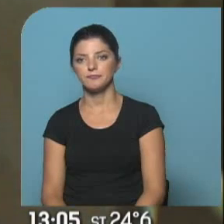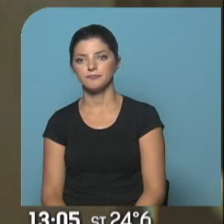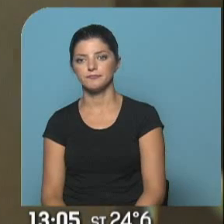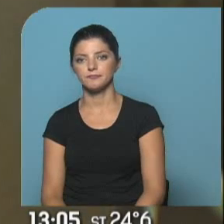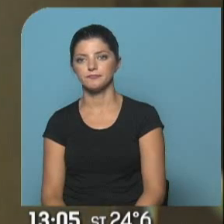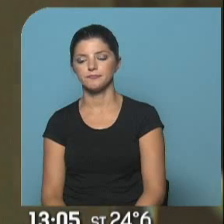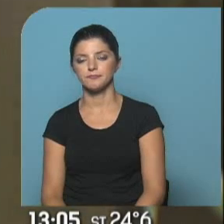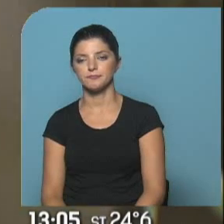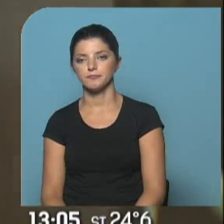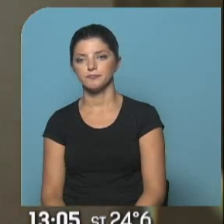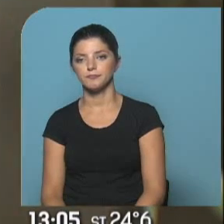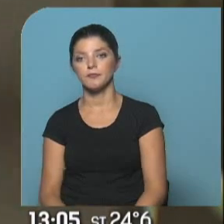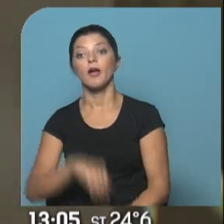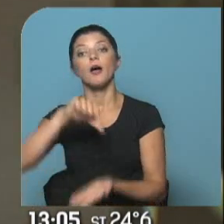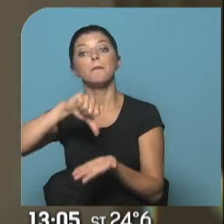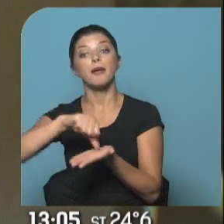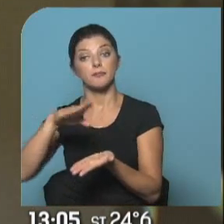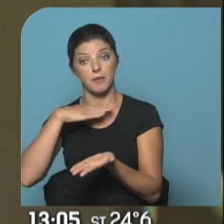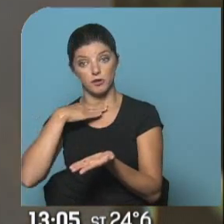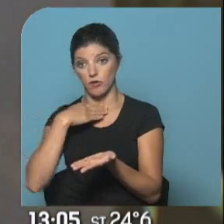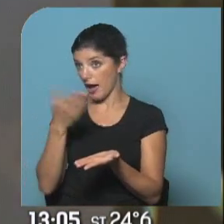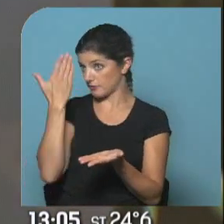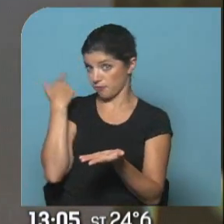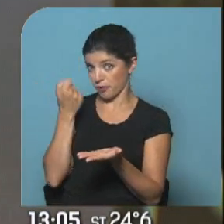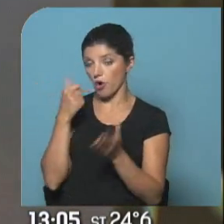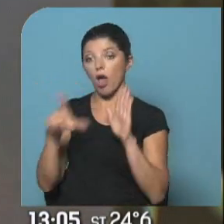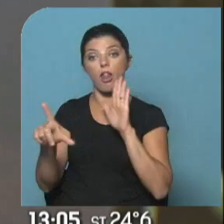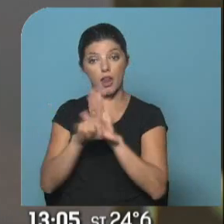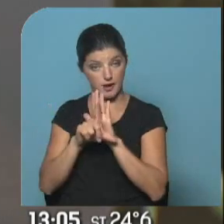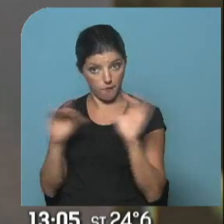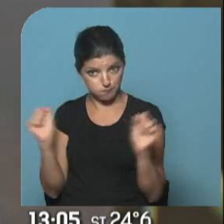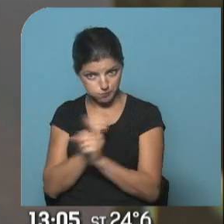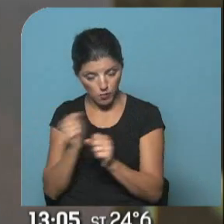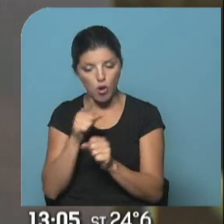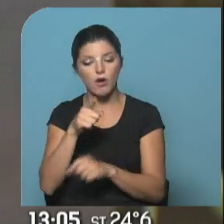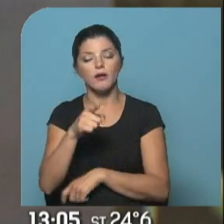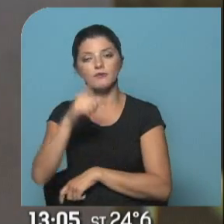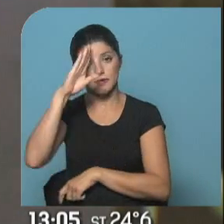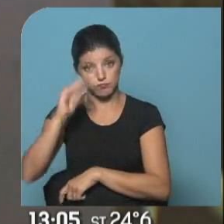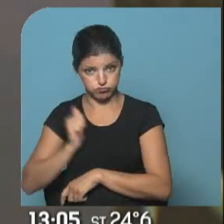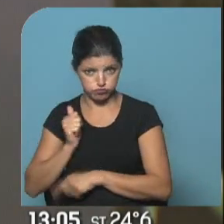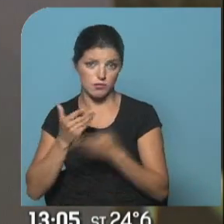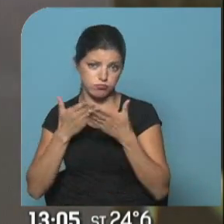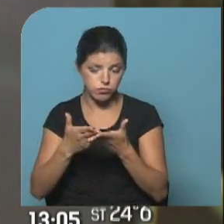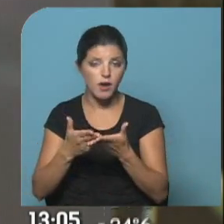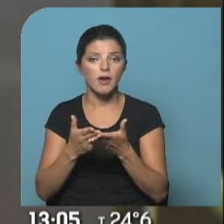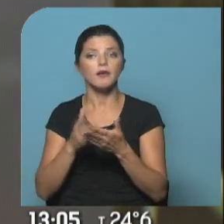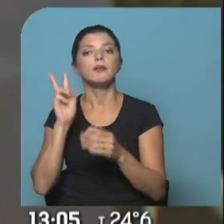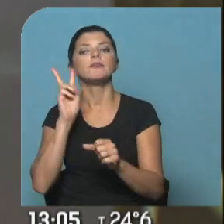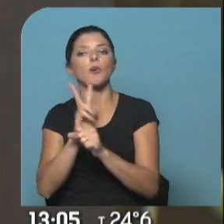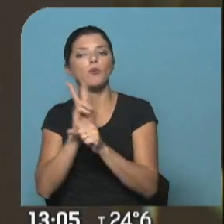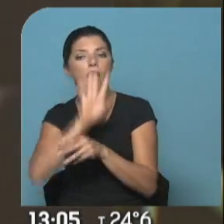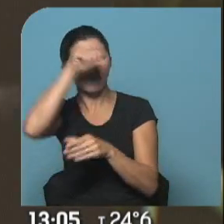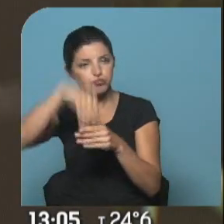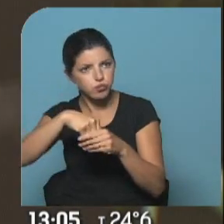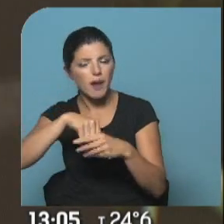en México acaban de aprobar una ley por la cual las Fuerzas Armadas van a poder actuar en seguridad interior, en